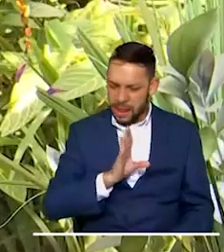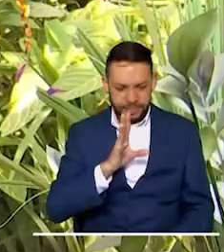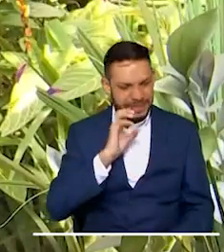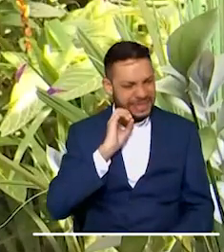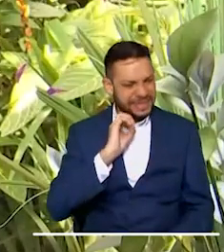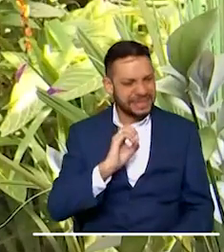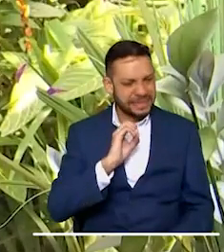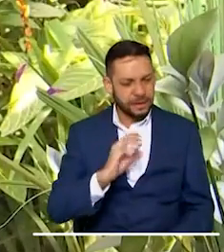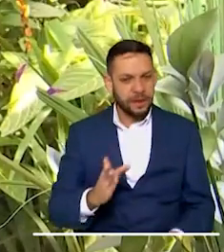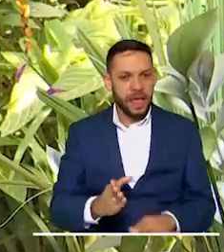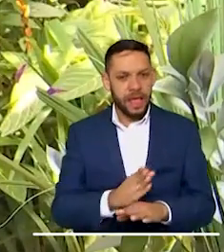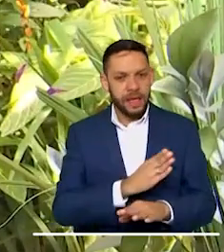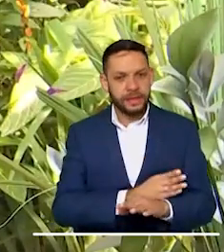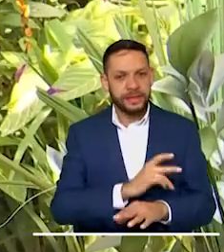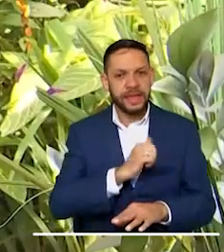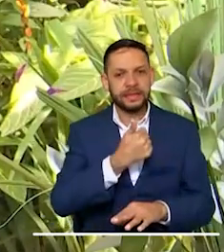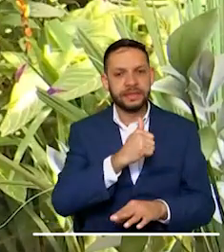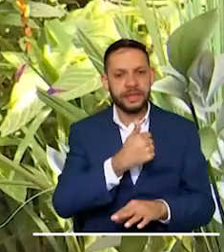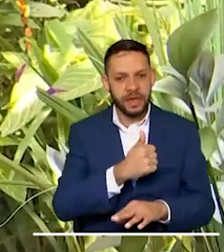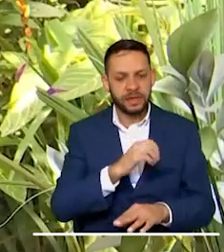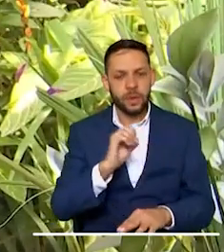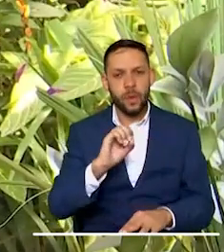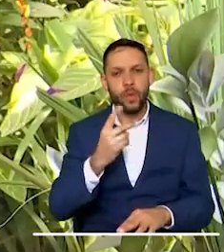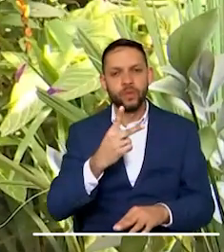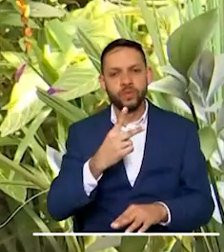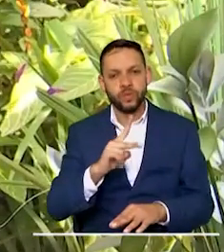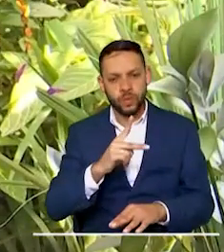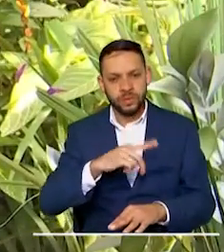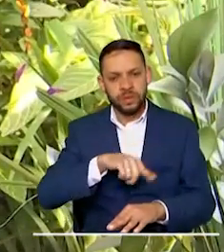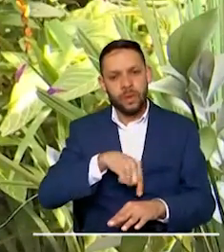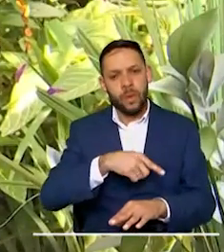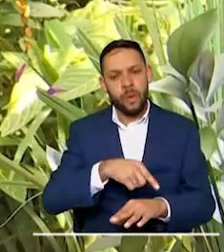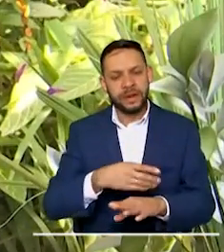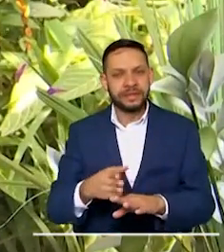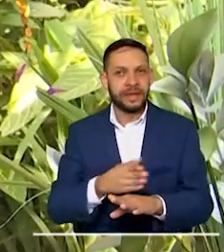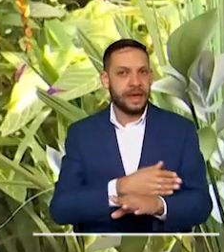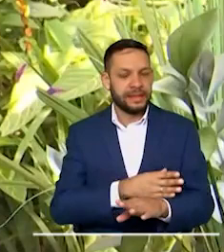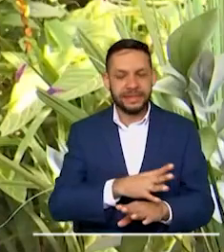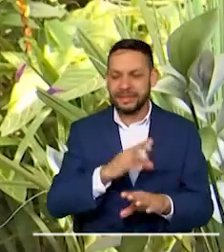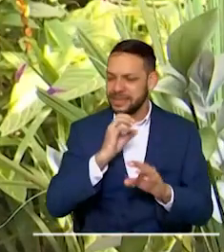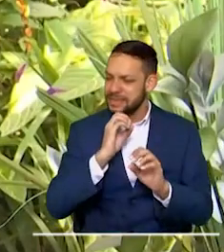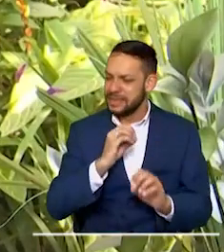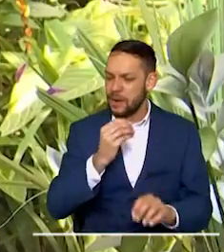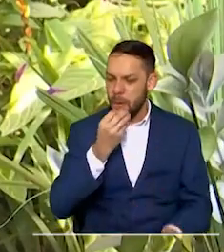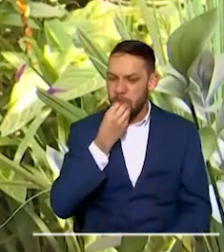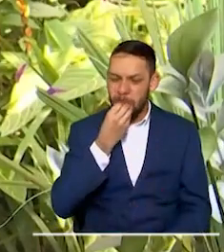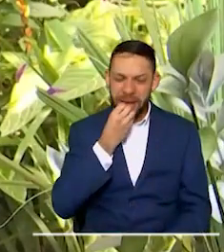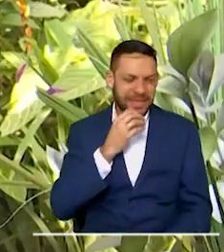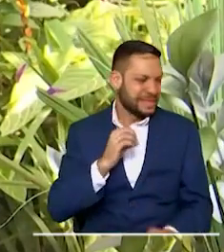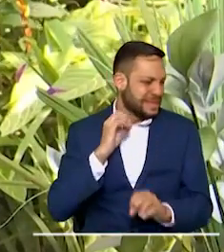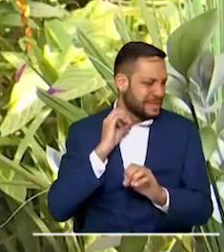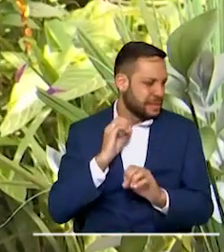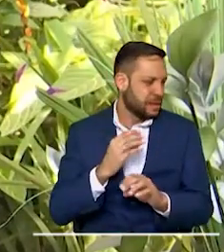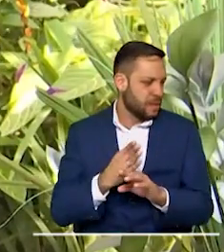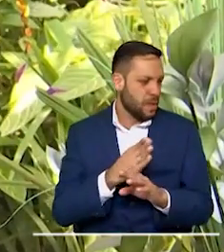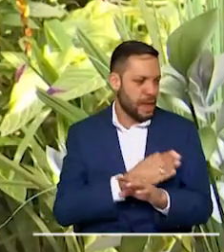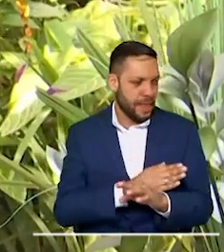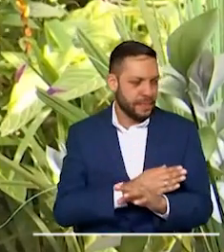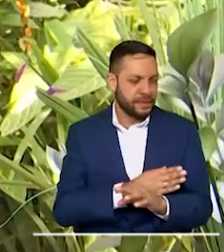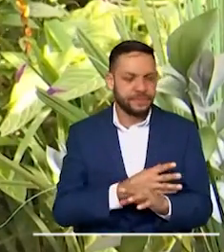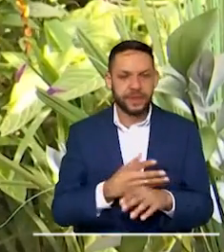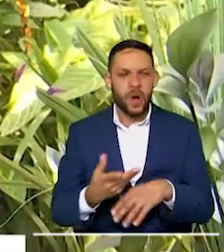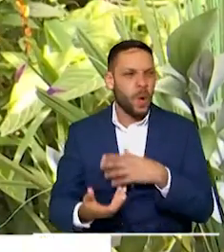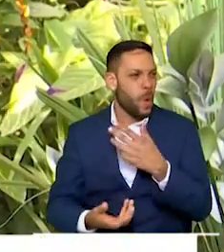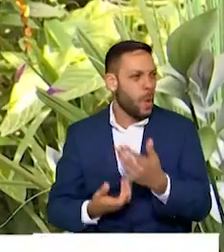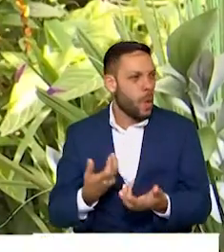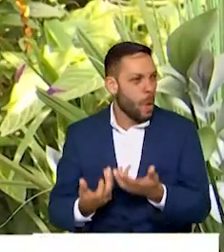entre 10 a 12 horas de ayuno. Entonces al paciente tenemos que decirle que el día anterior al examen no debe comer nada de fritos, nada